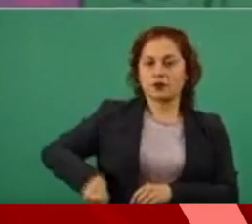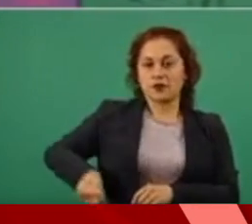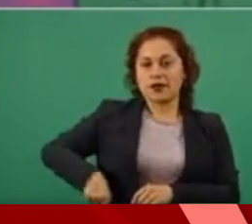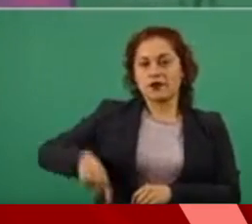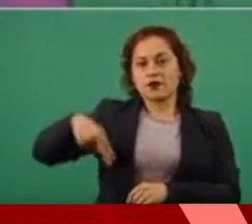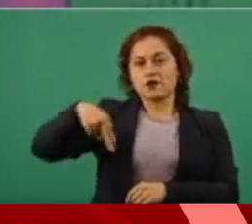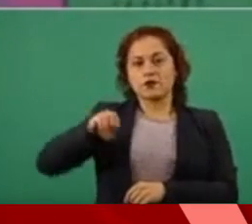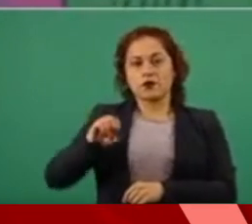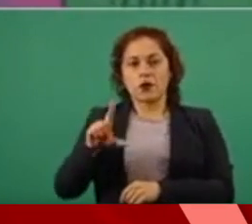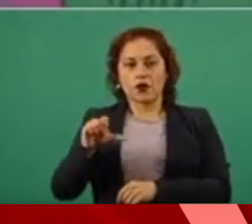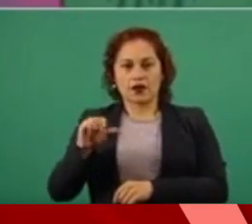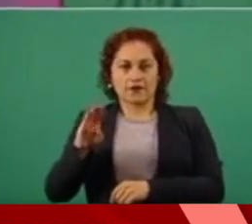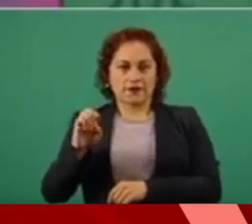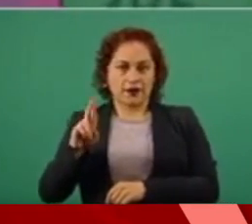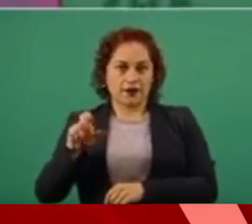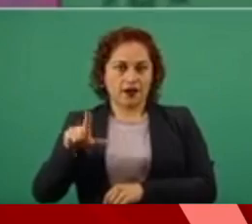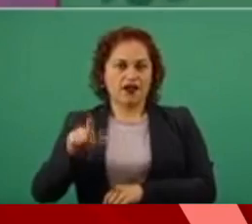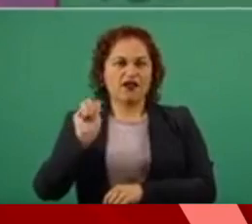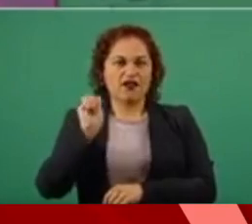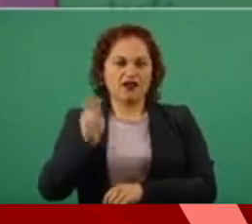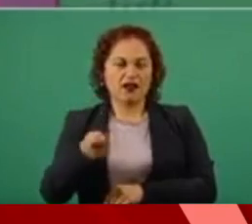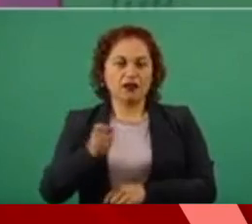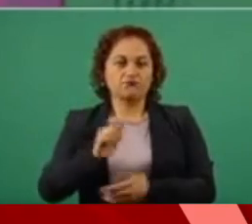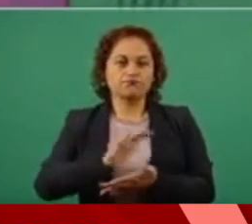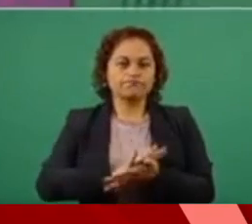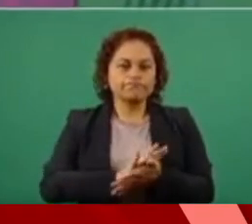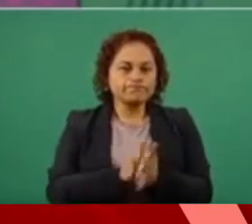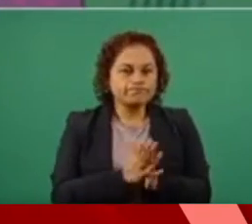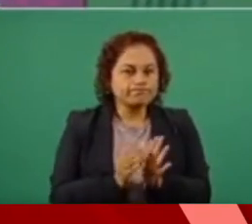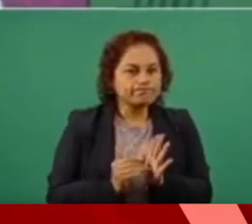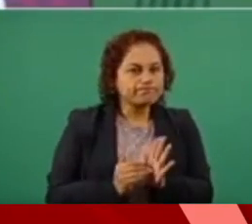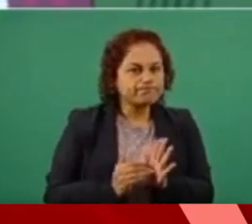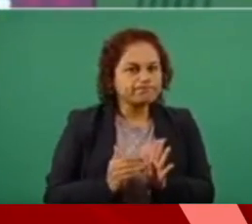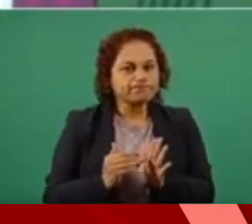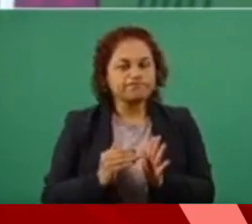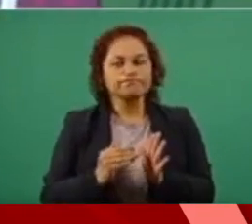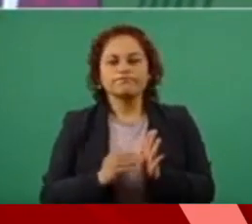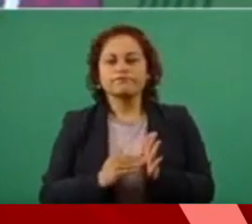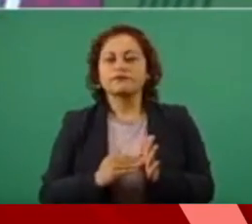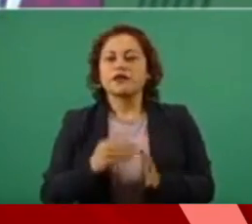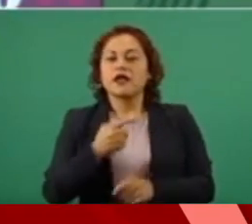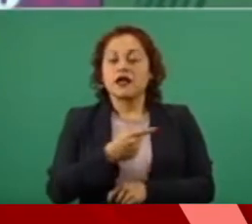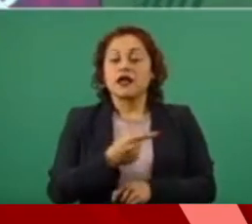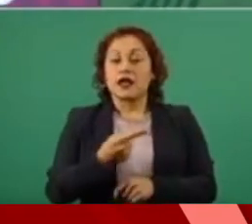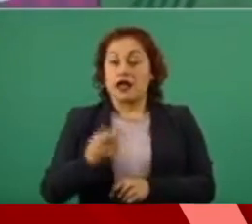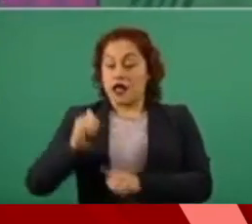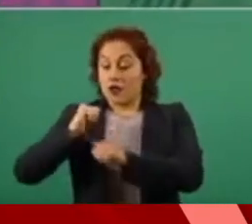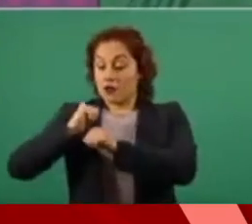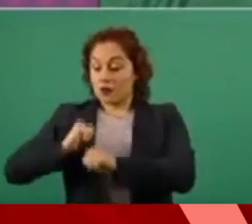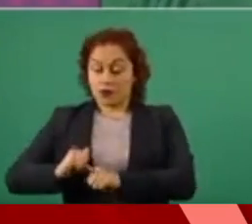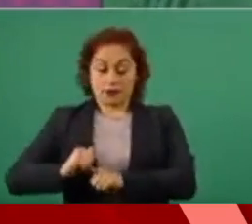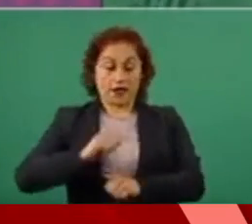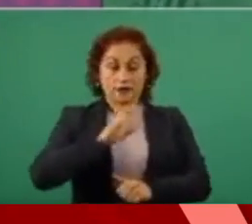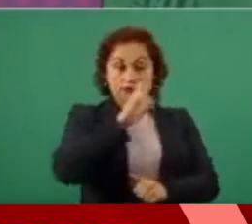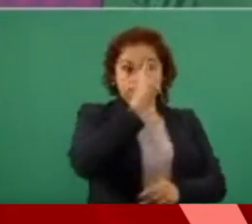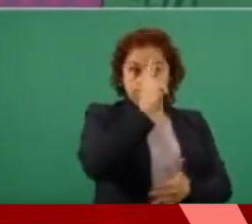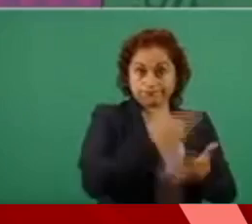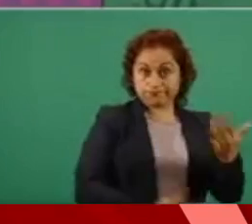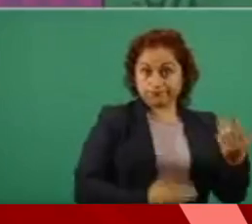la asociación delictuosa entre autoridad y delincuencia. No se